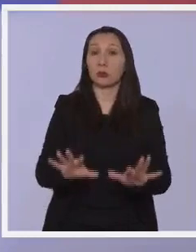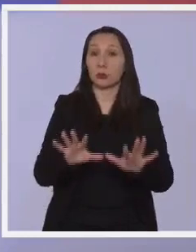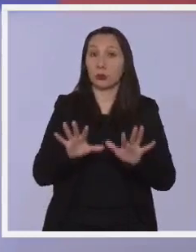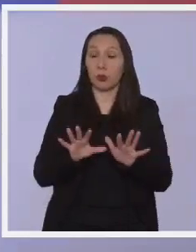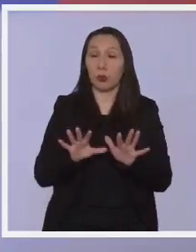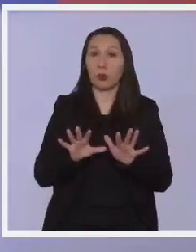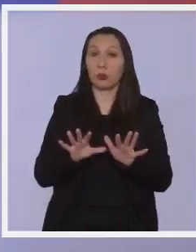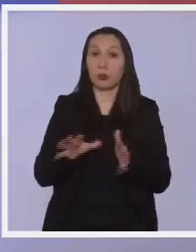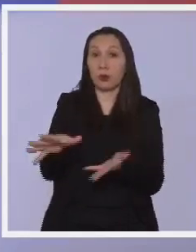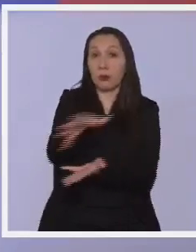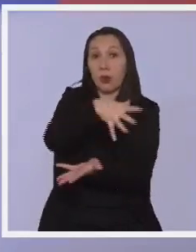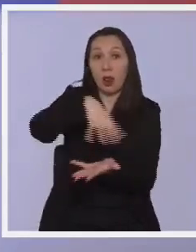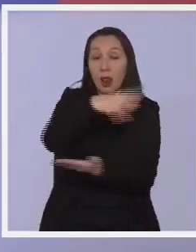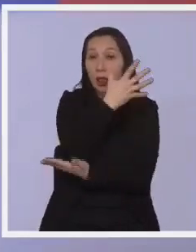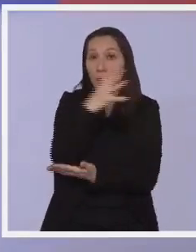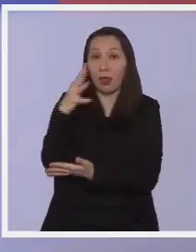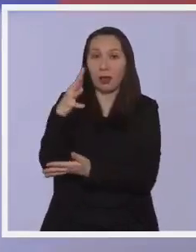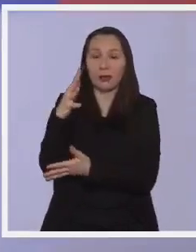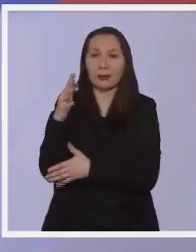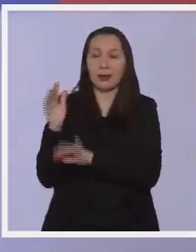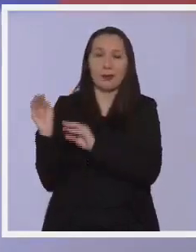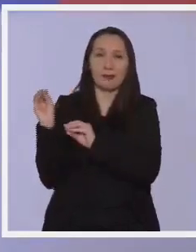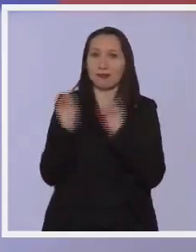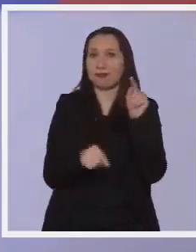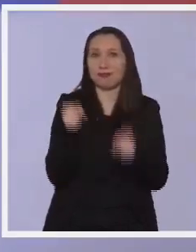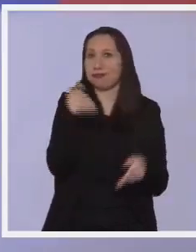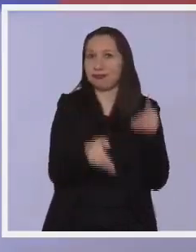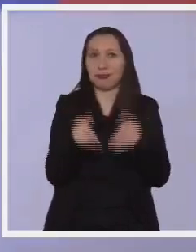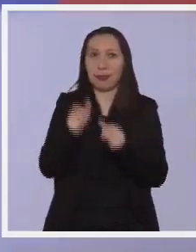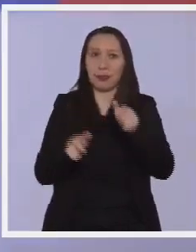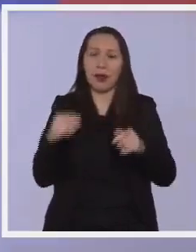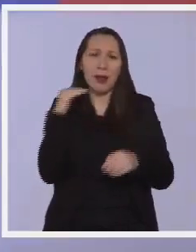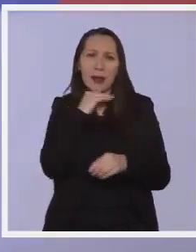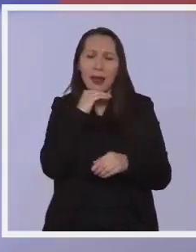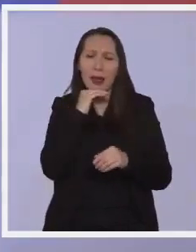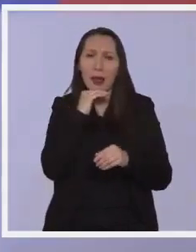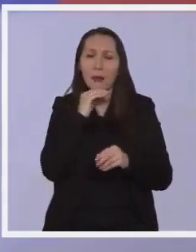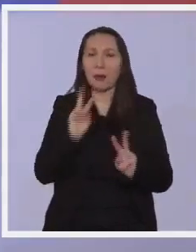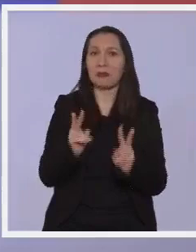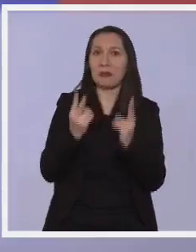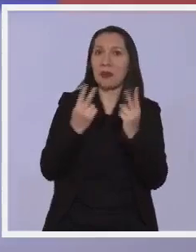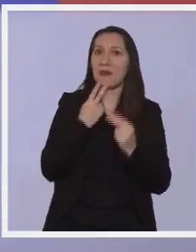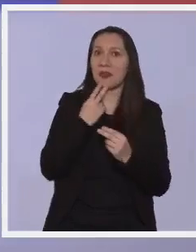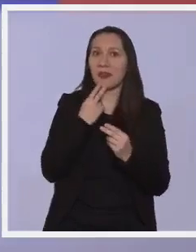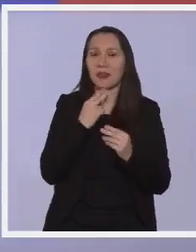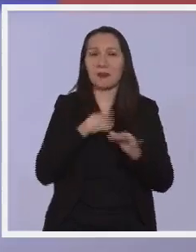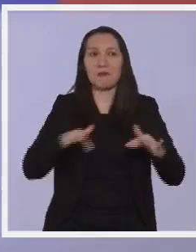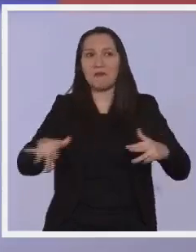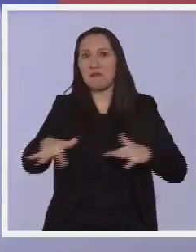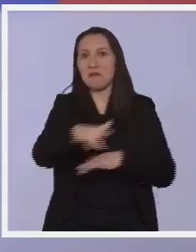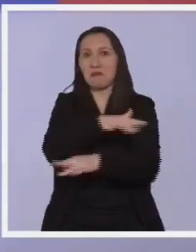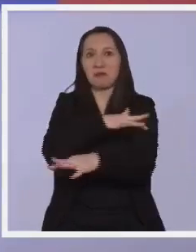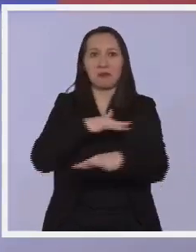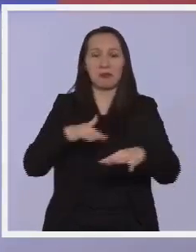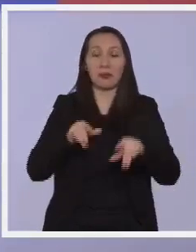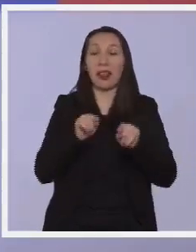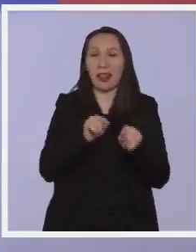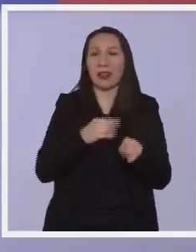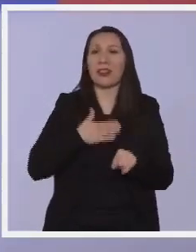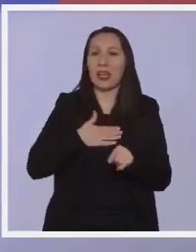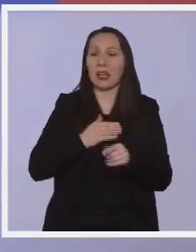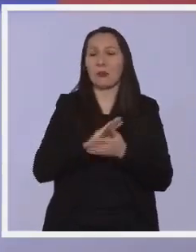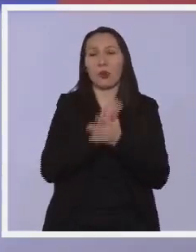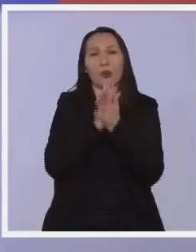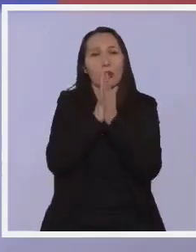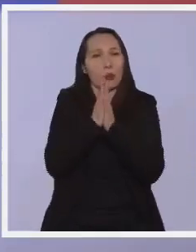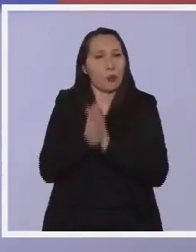cómo las plazas se llenan rápidamente, se llenan de vida. Y eso es lo que queremos en